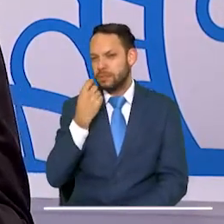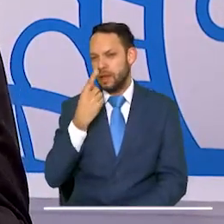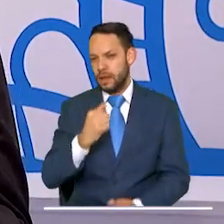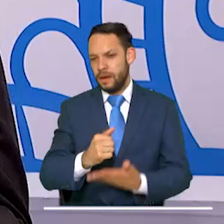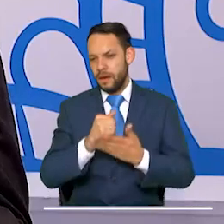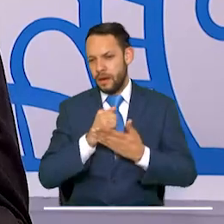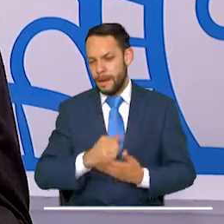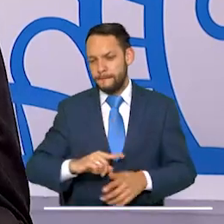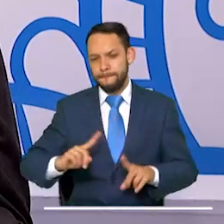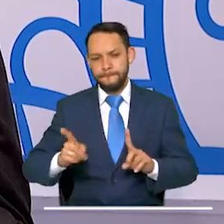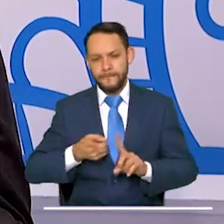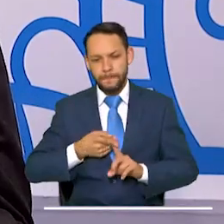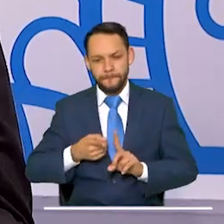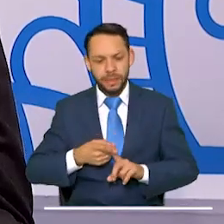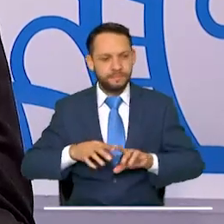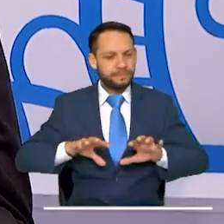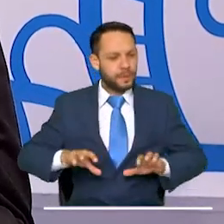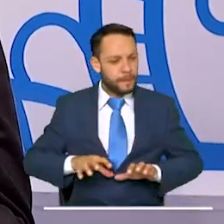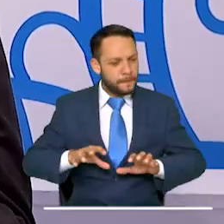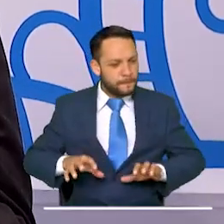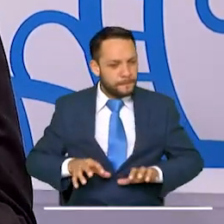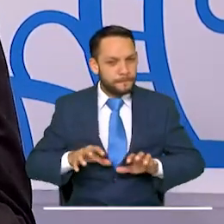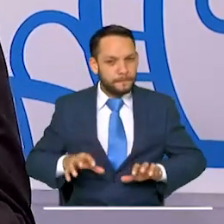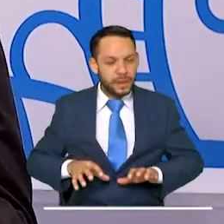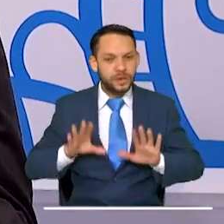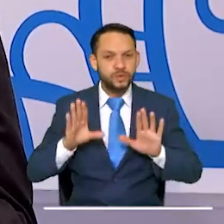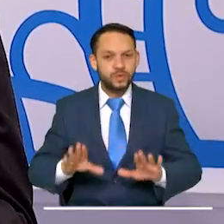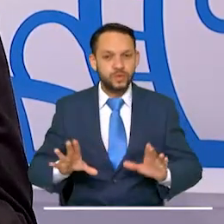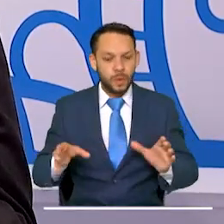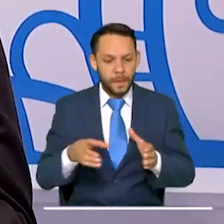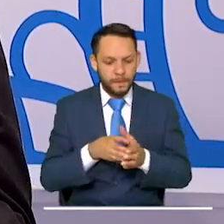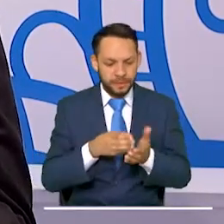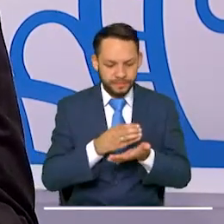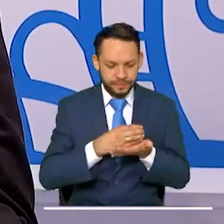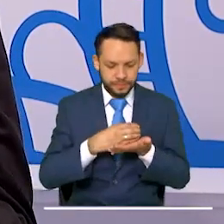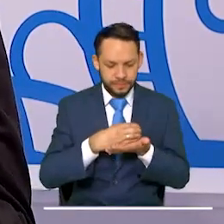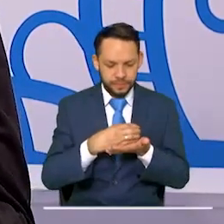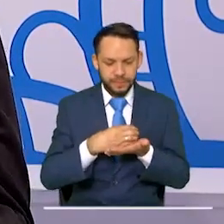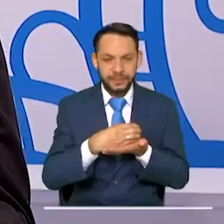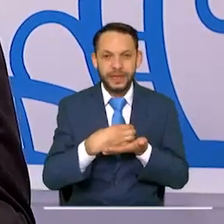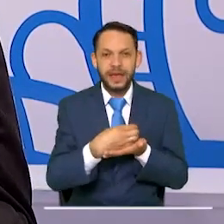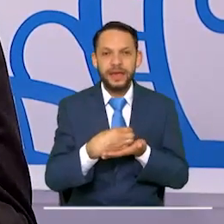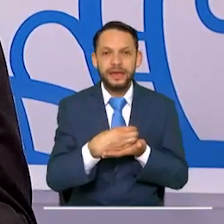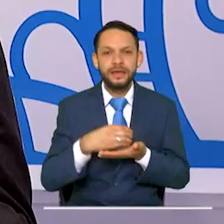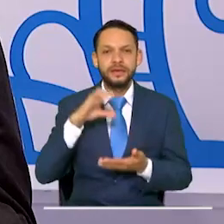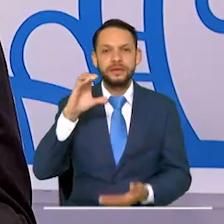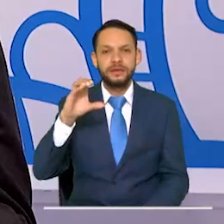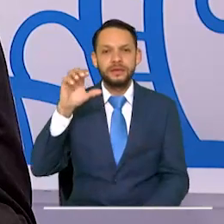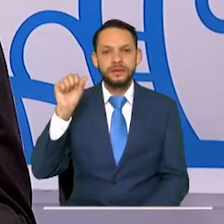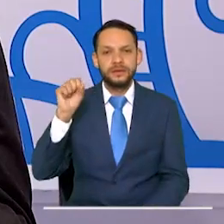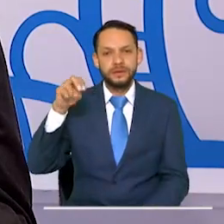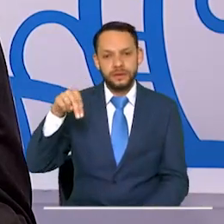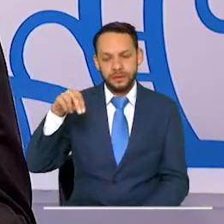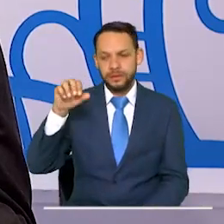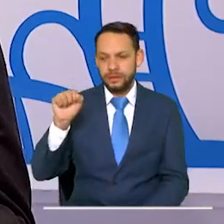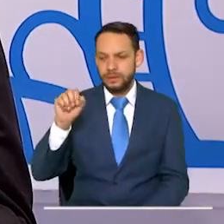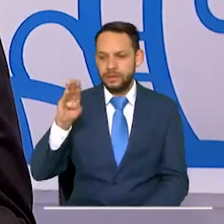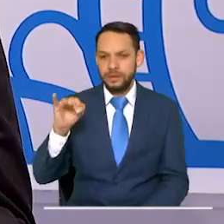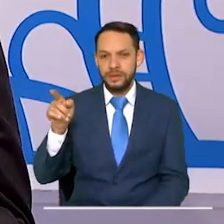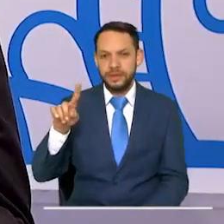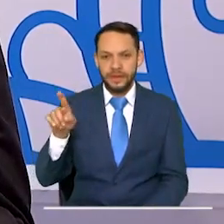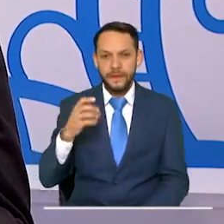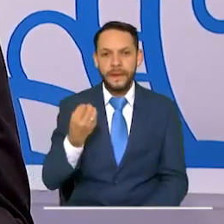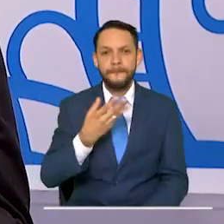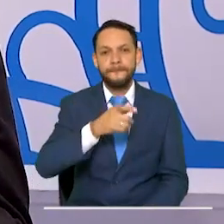primer momento es ese cannabis medicinal en el uso humano, pero ahorita también ya se está señalando mucho